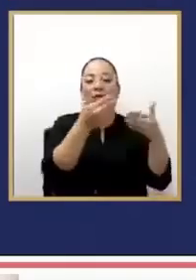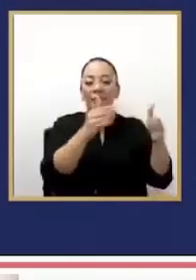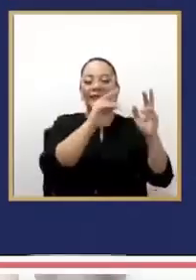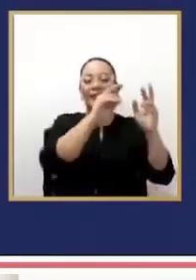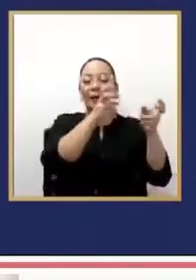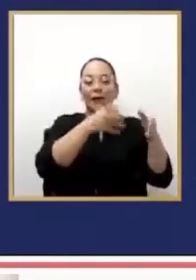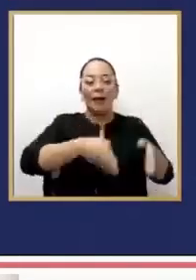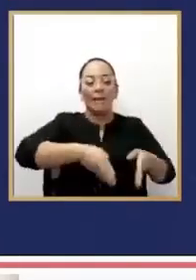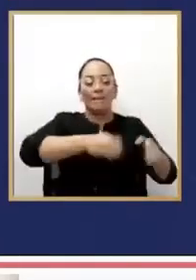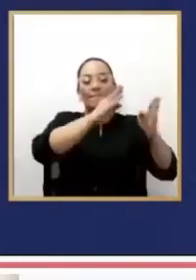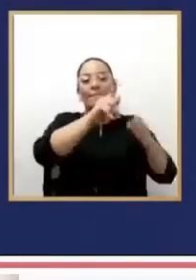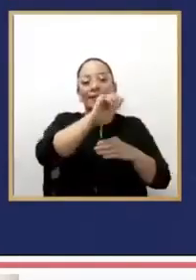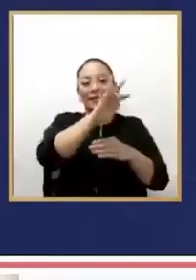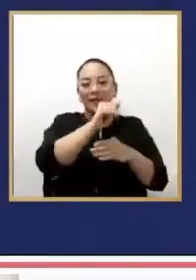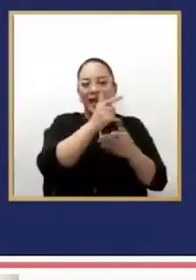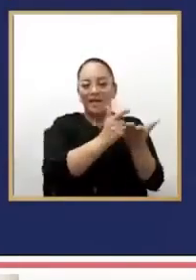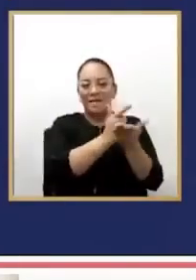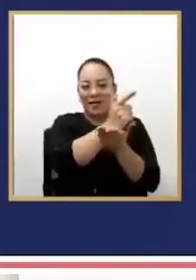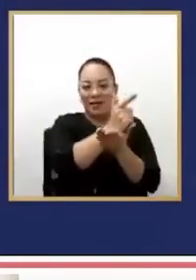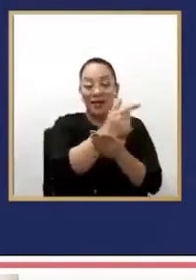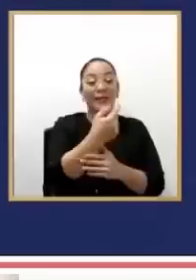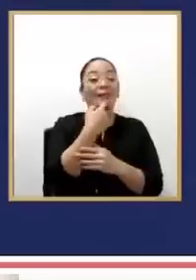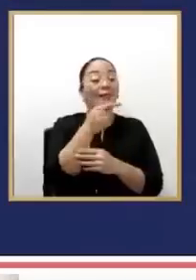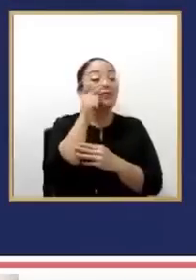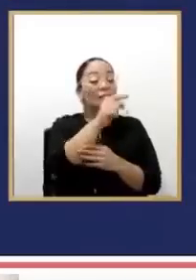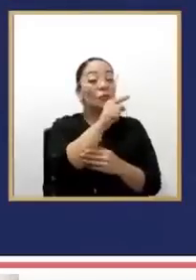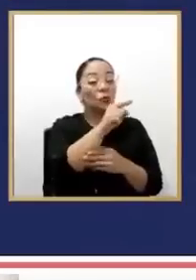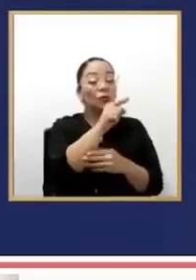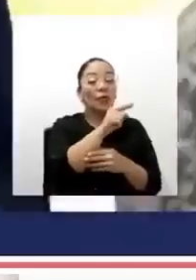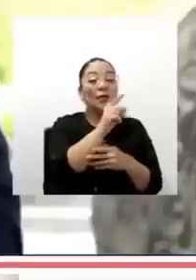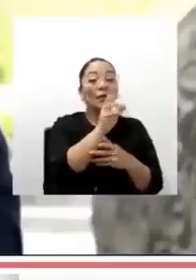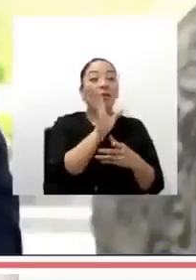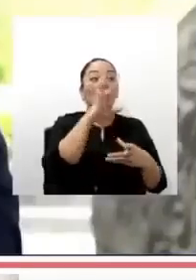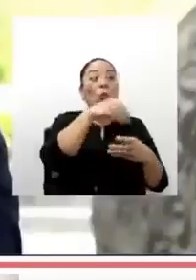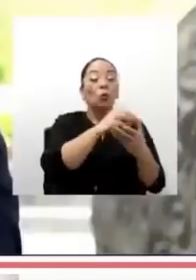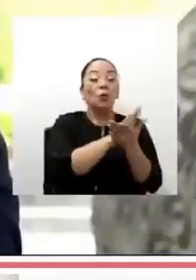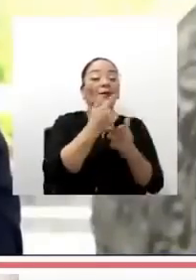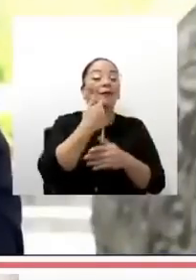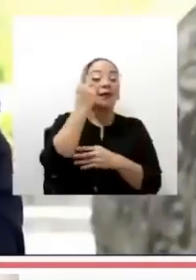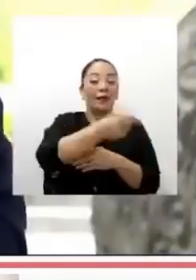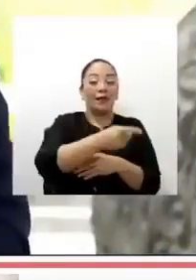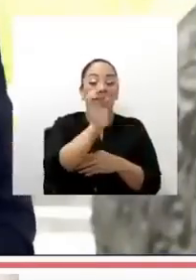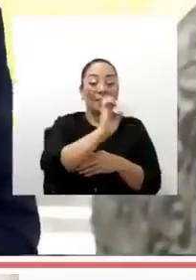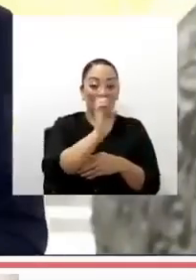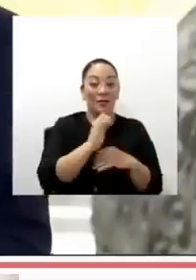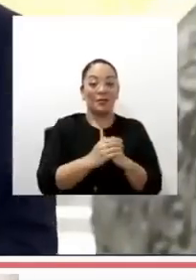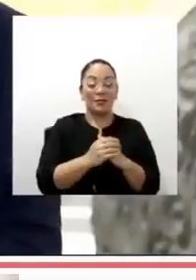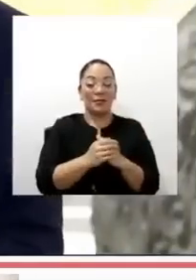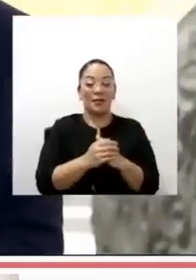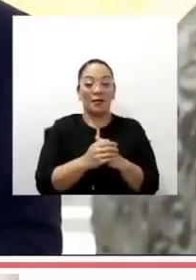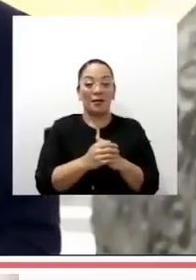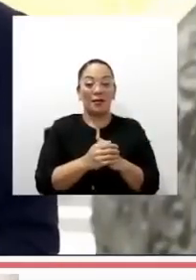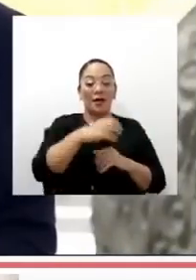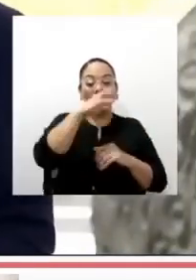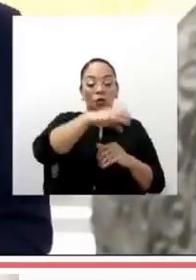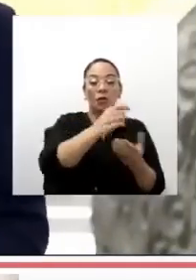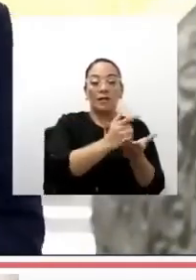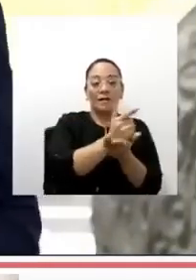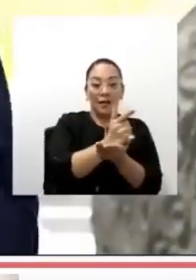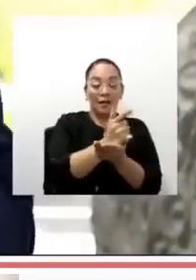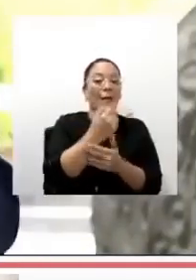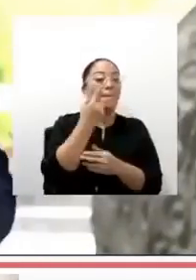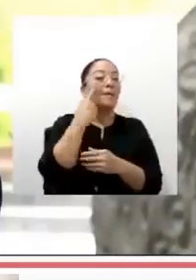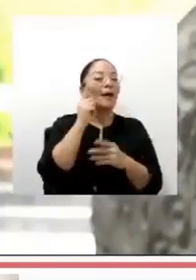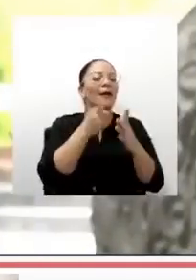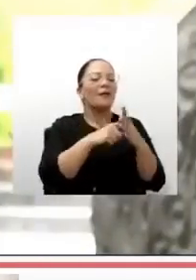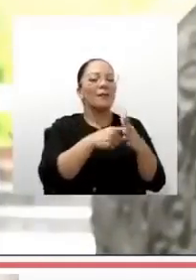de Liberia, donde dice que usted incluyó en el decreto de emergencia al cantón de Liberia para efectos de